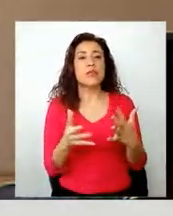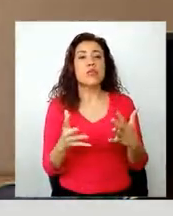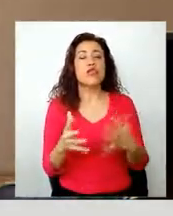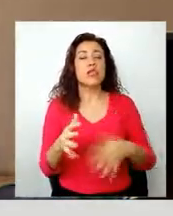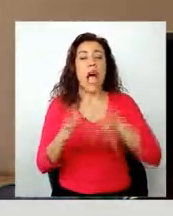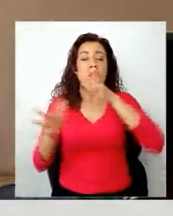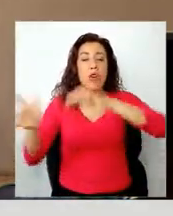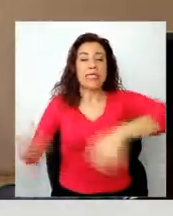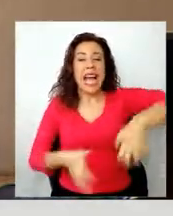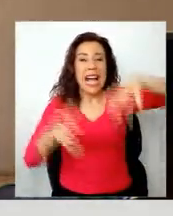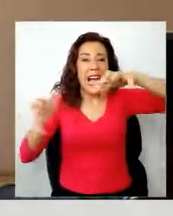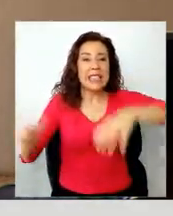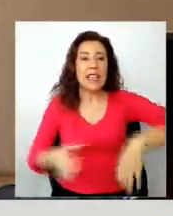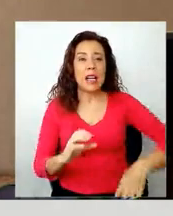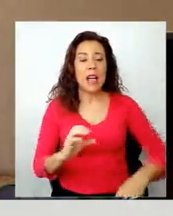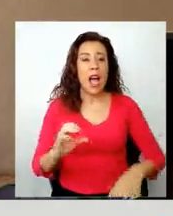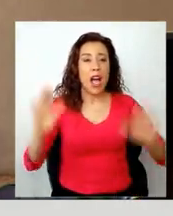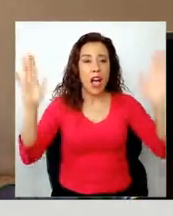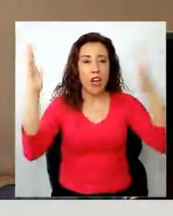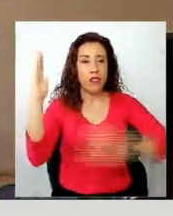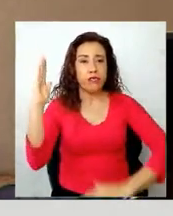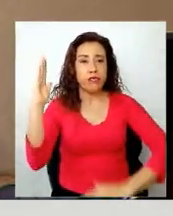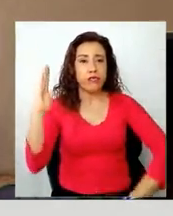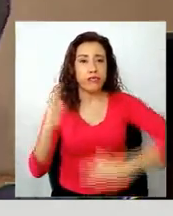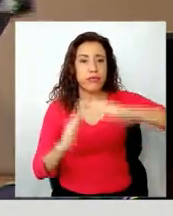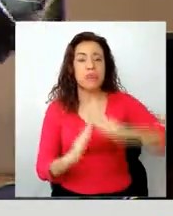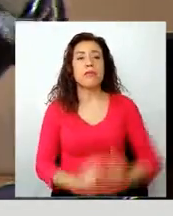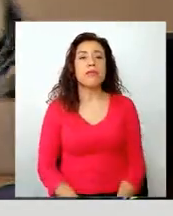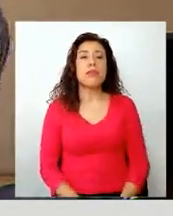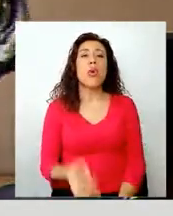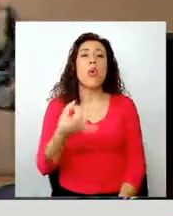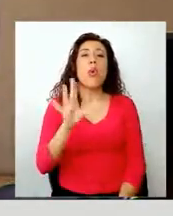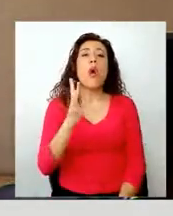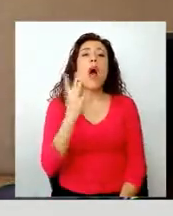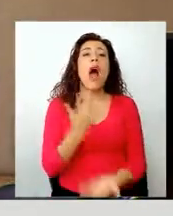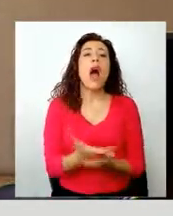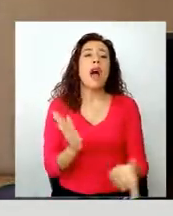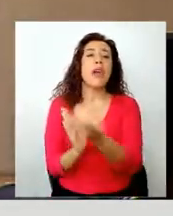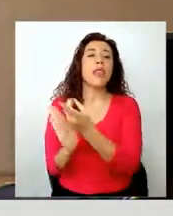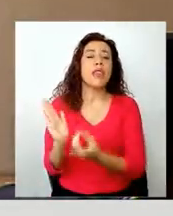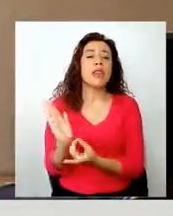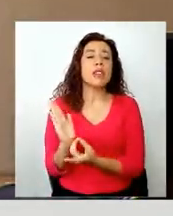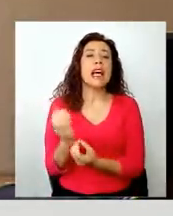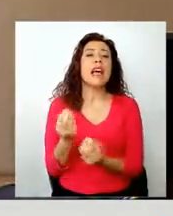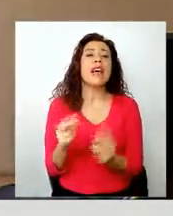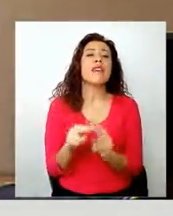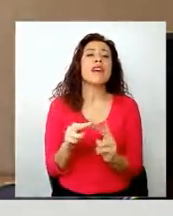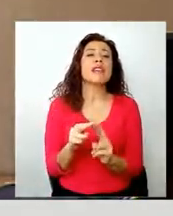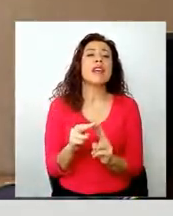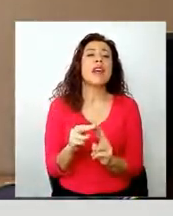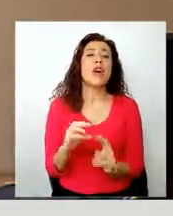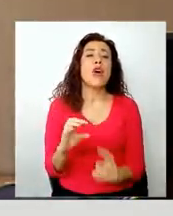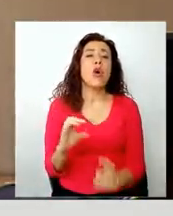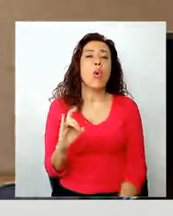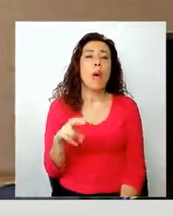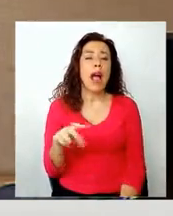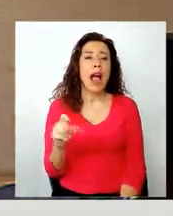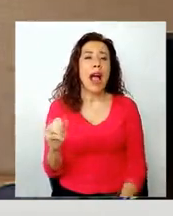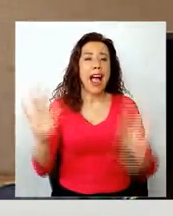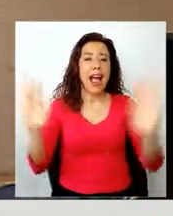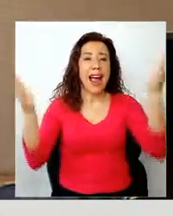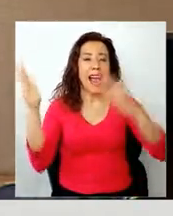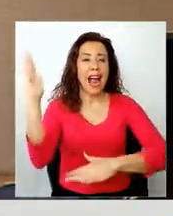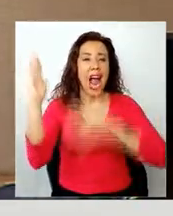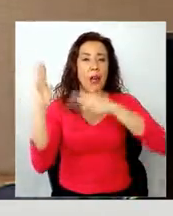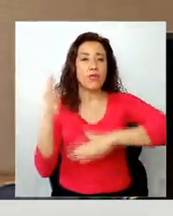único que existe es en términos de políticas públicas es el diseño de qué es lo que vamos a hacer con las cuencas pero necesitamos insisto